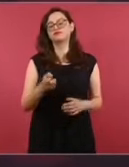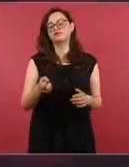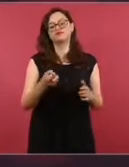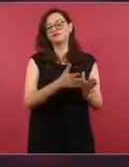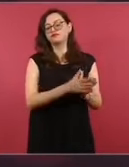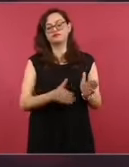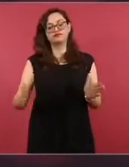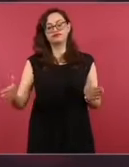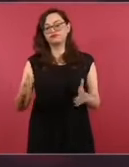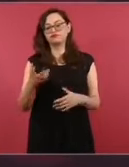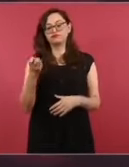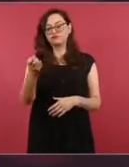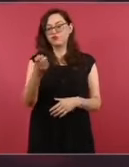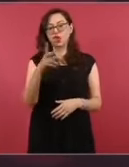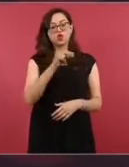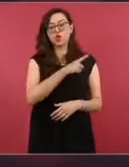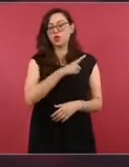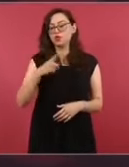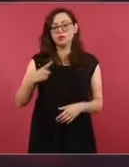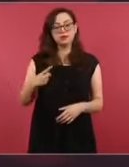el México